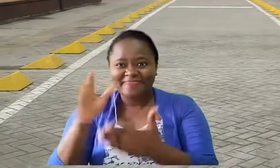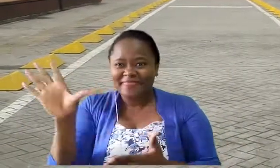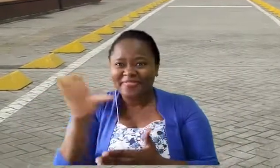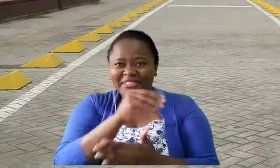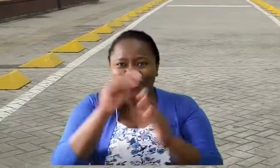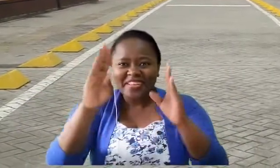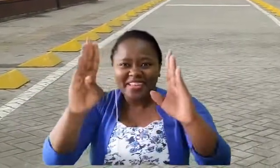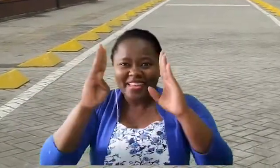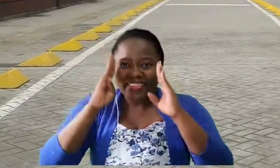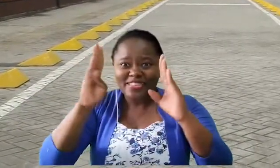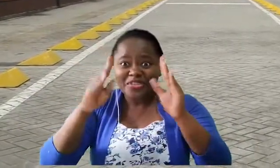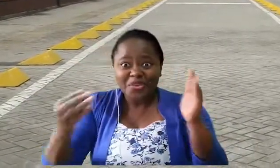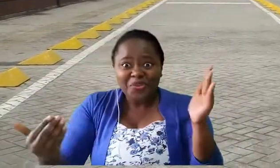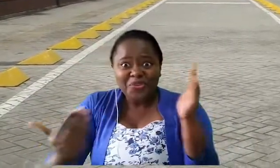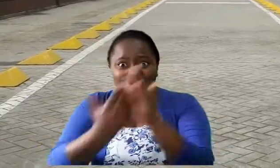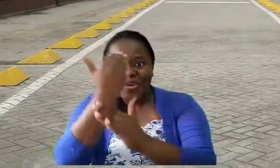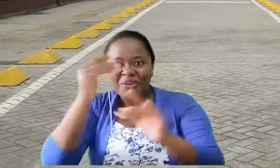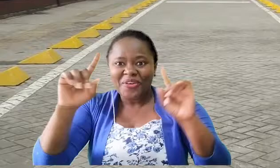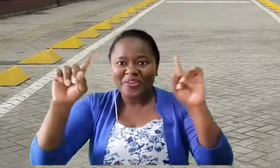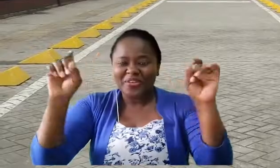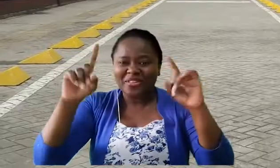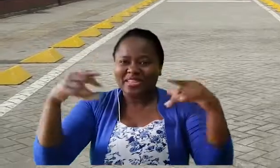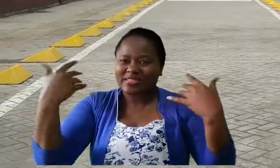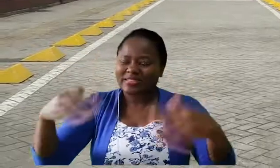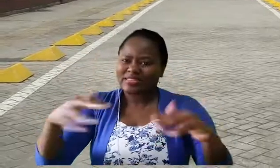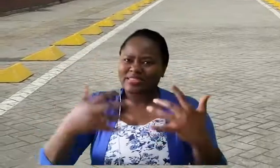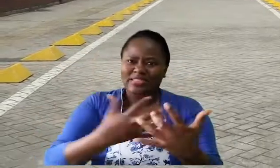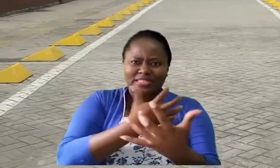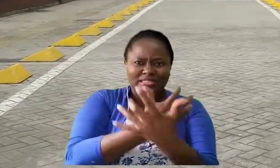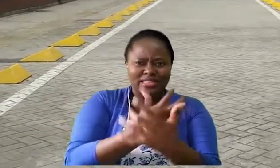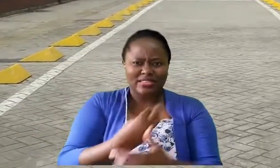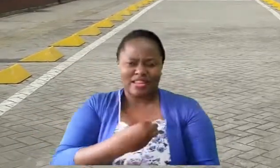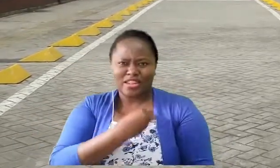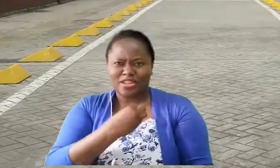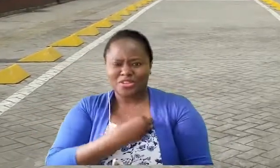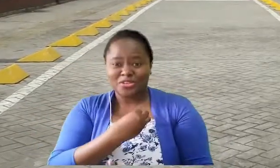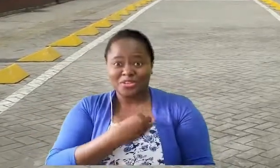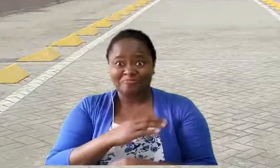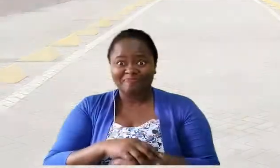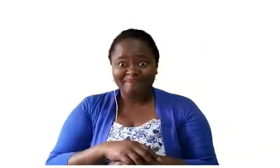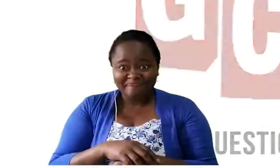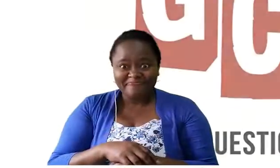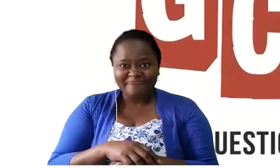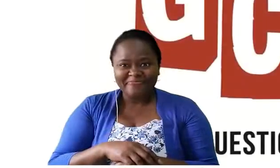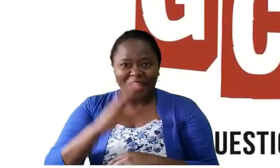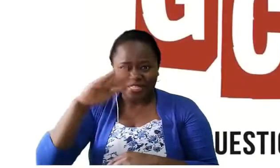de Grandes Cuestiones Filosóficas. Nos vemos en otras oportunidades. Chao.